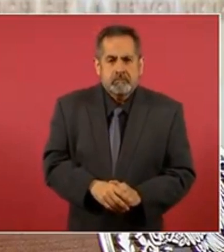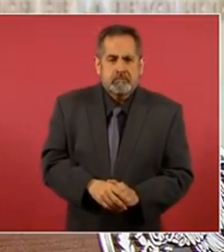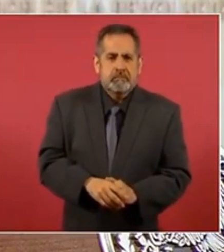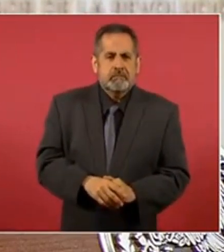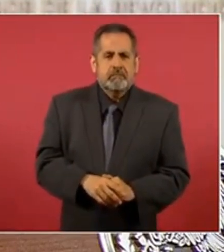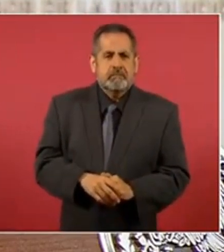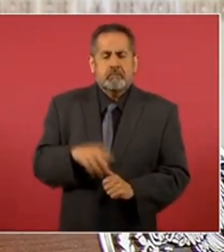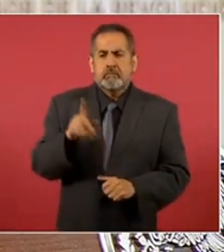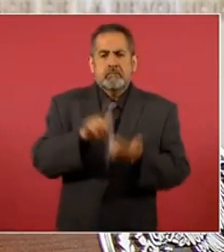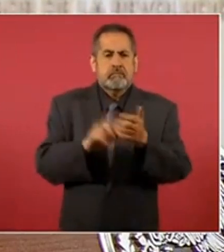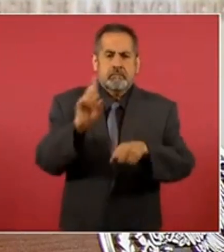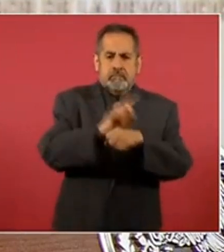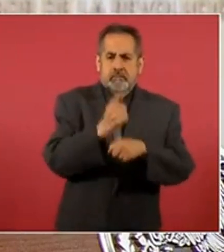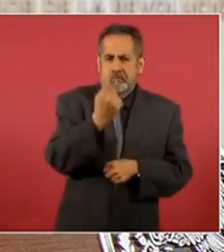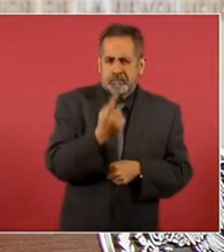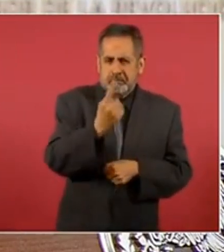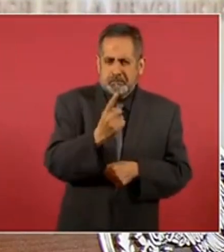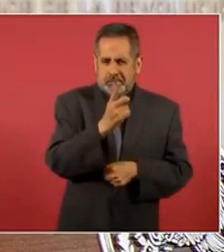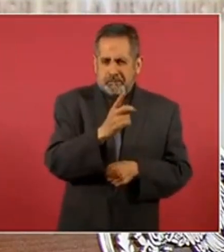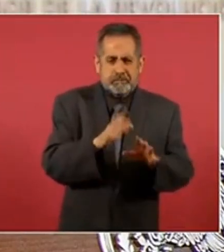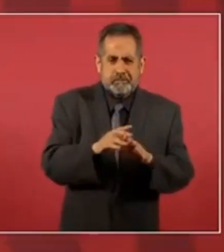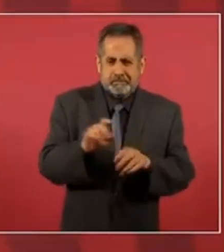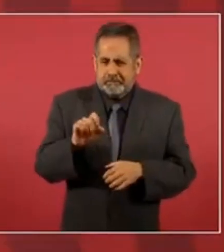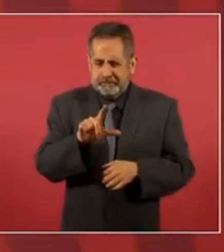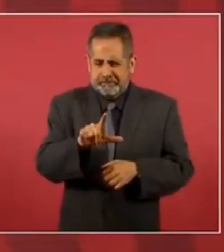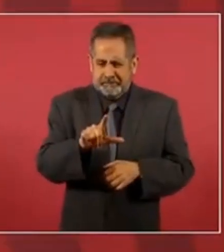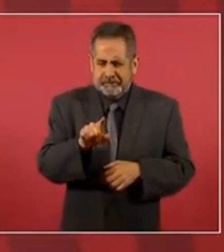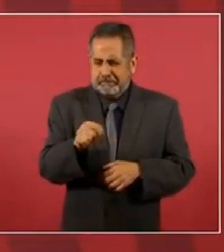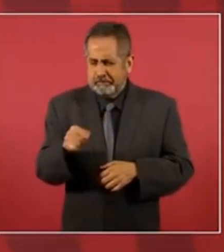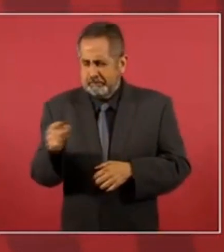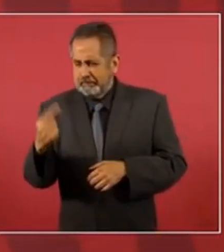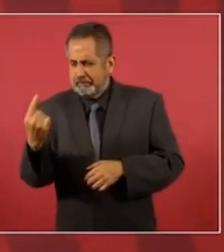Ya no es el primero, pero bueno, es que del 27 al primero